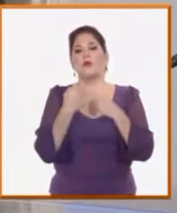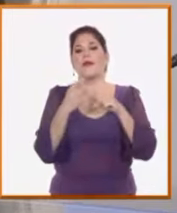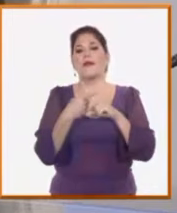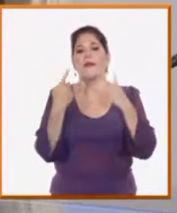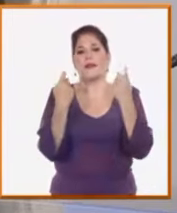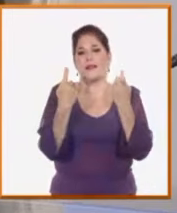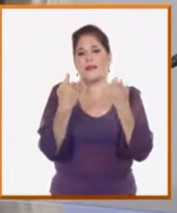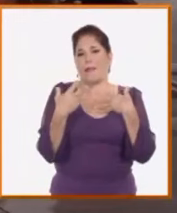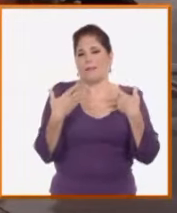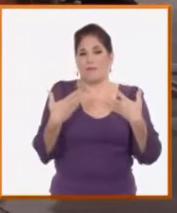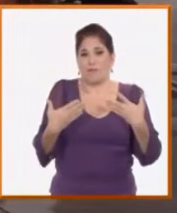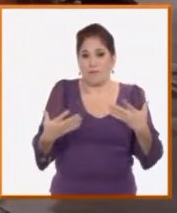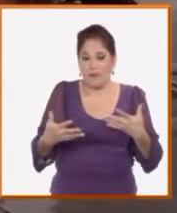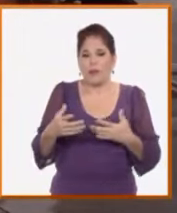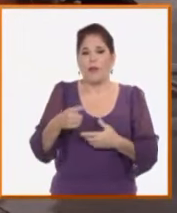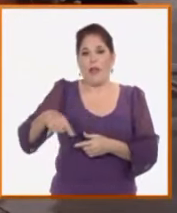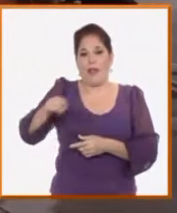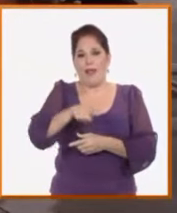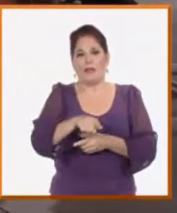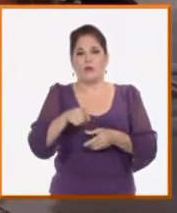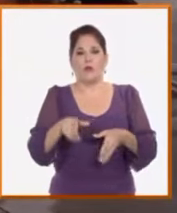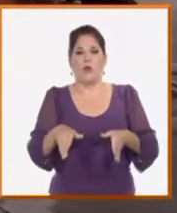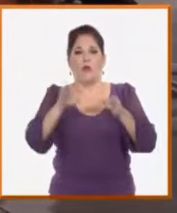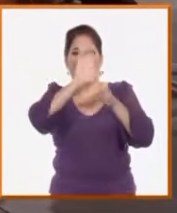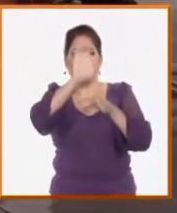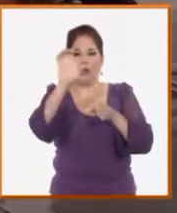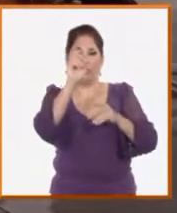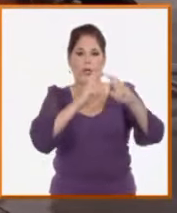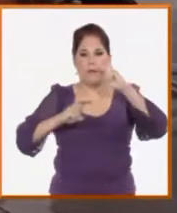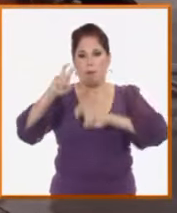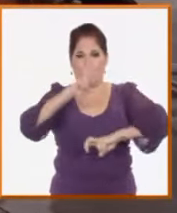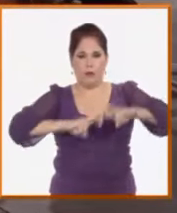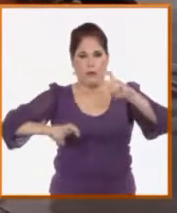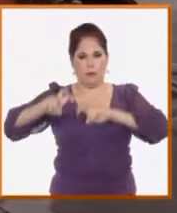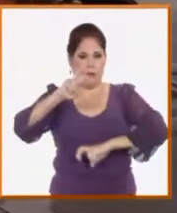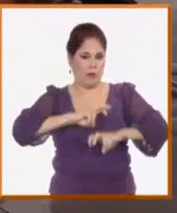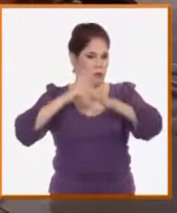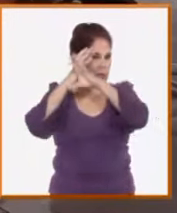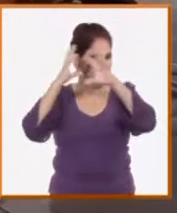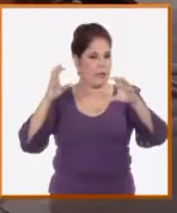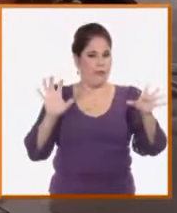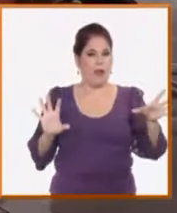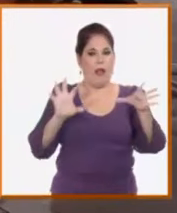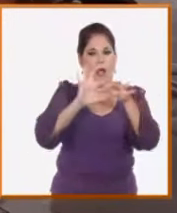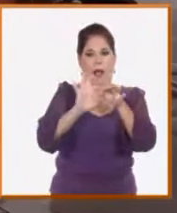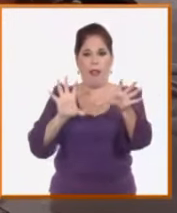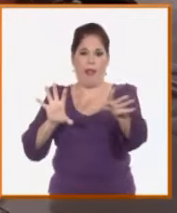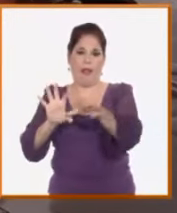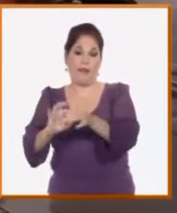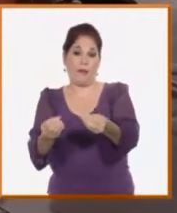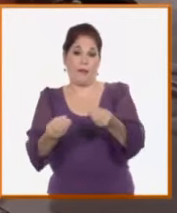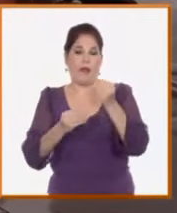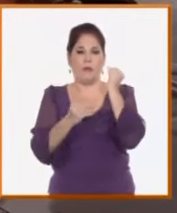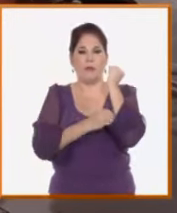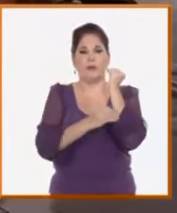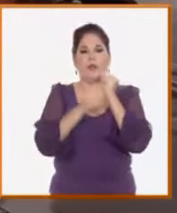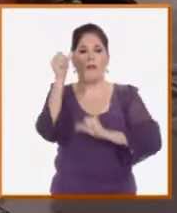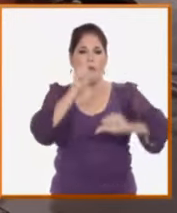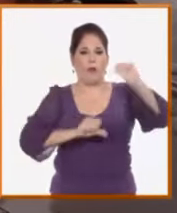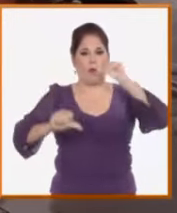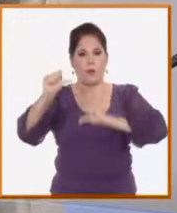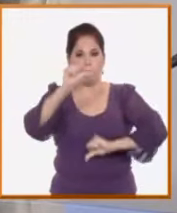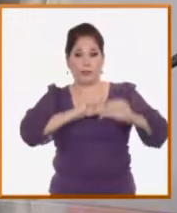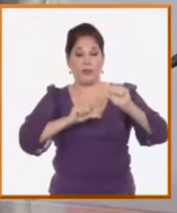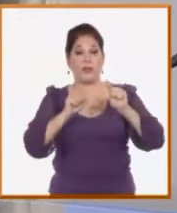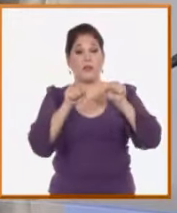de desarrollar entre los centros de de investigaciones científicas alianzas para potenciar los laboratorios forenses en